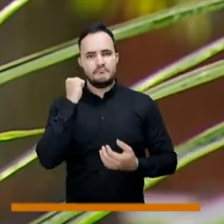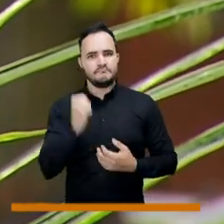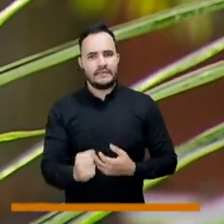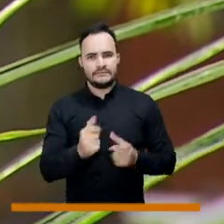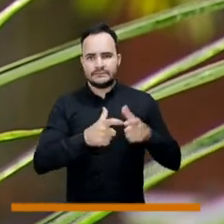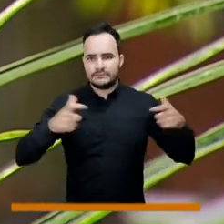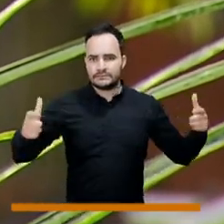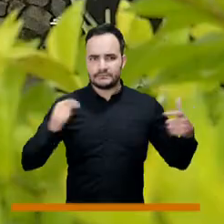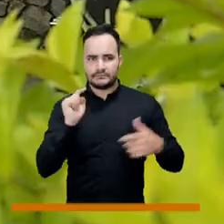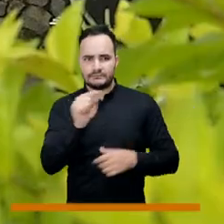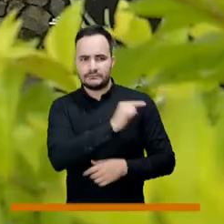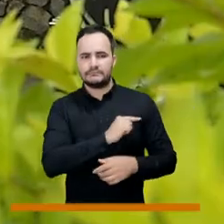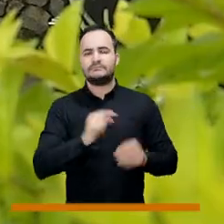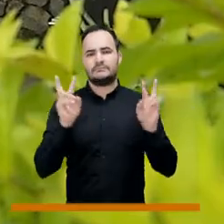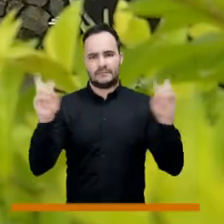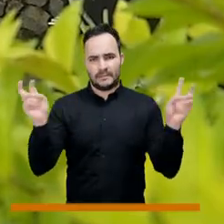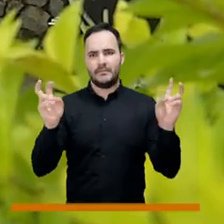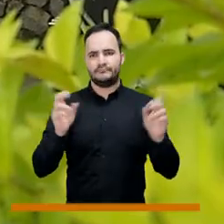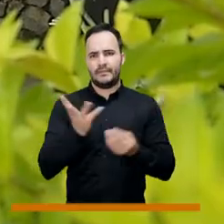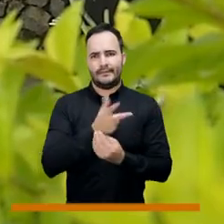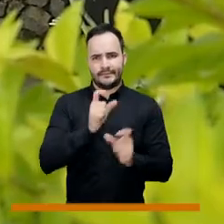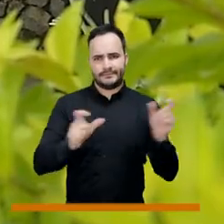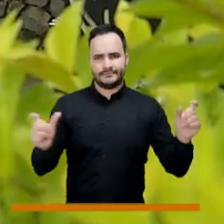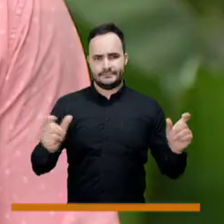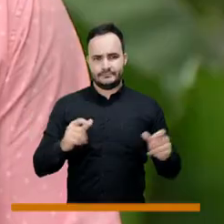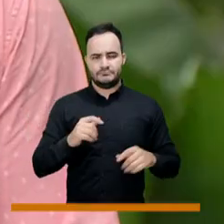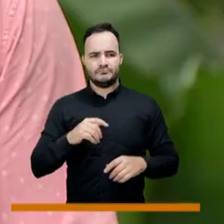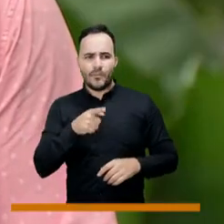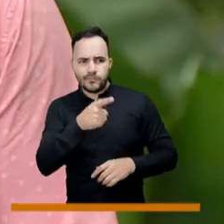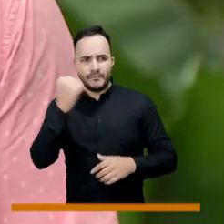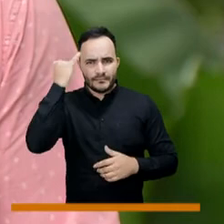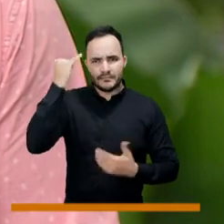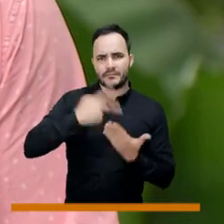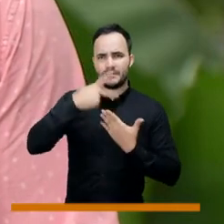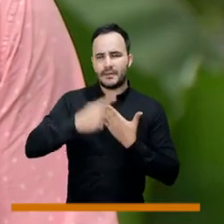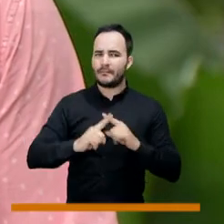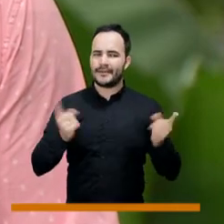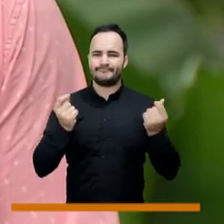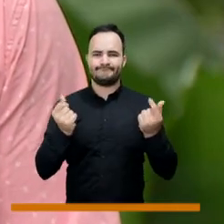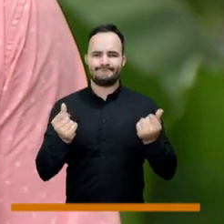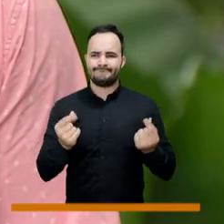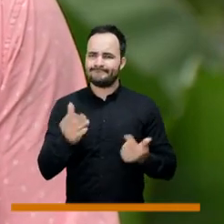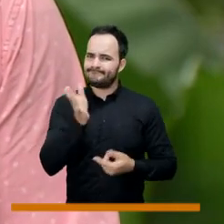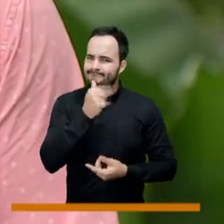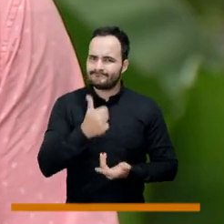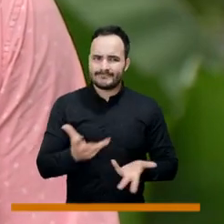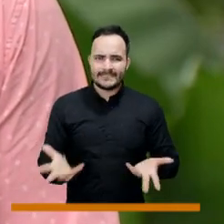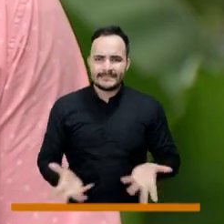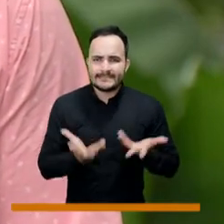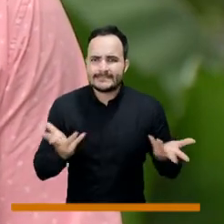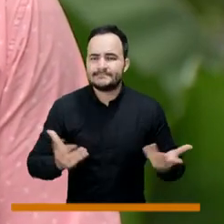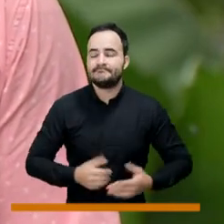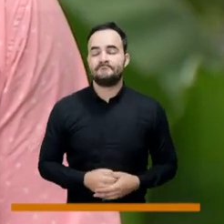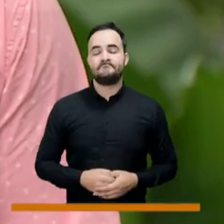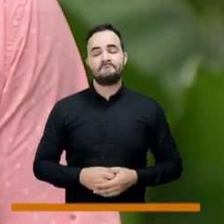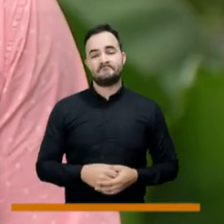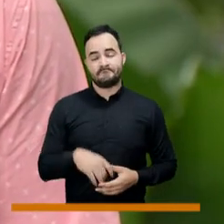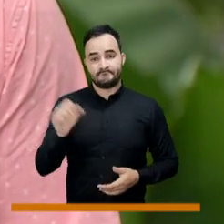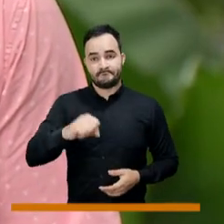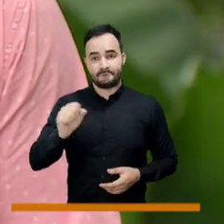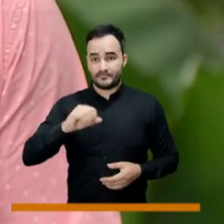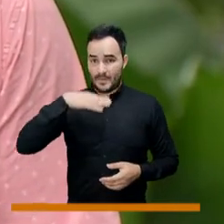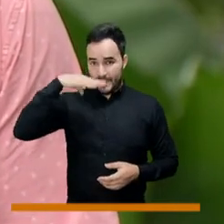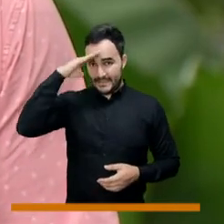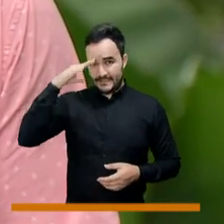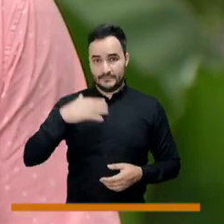Medellín, pero muchos de ellos se encuentran desfinanciados. Yo creo que los artistas y el sector cultural han sido para Medellín